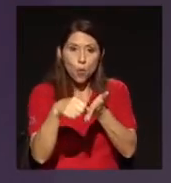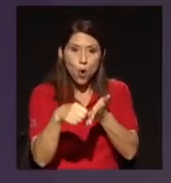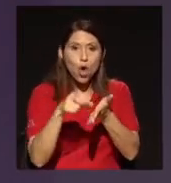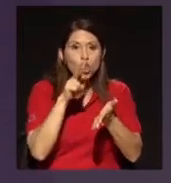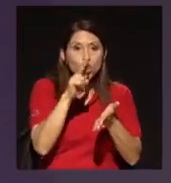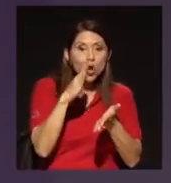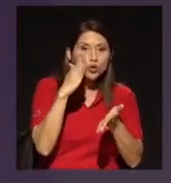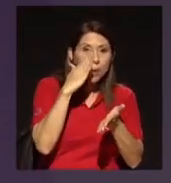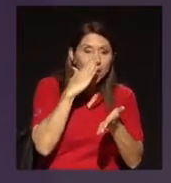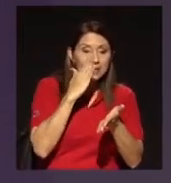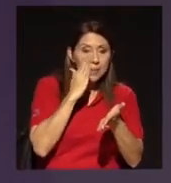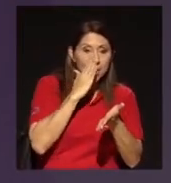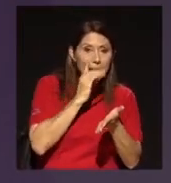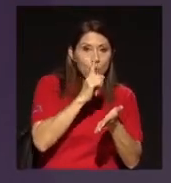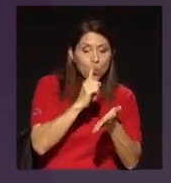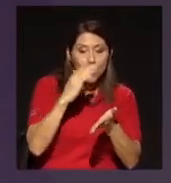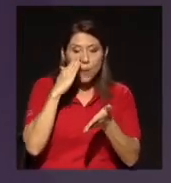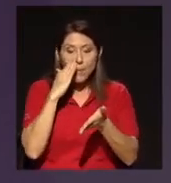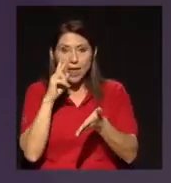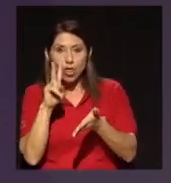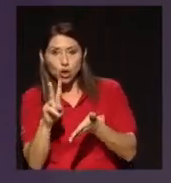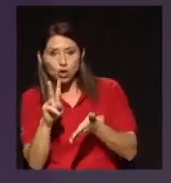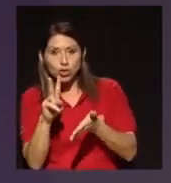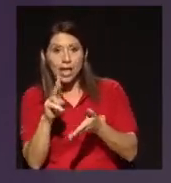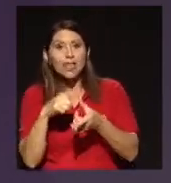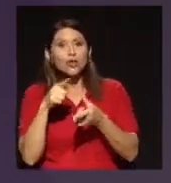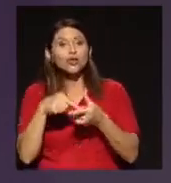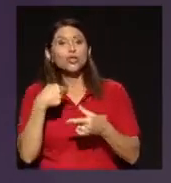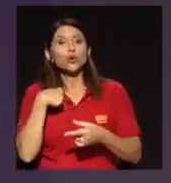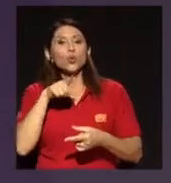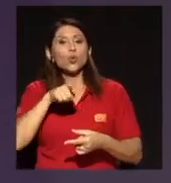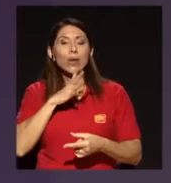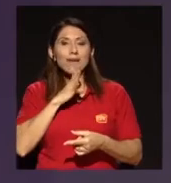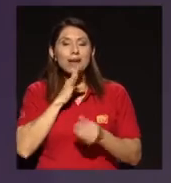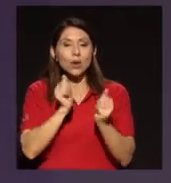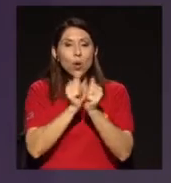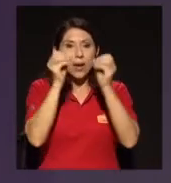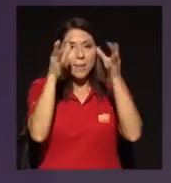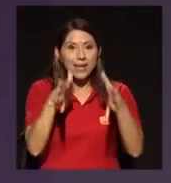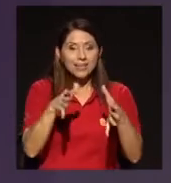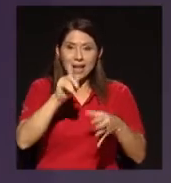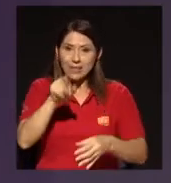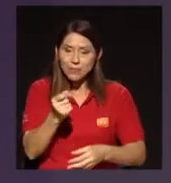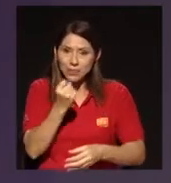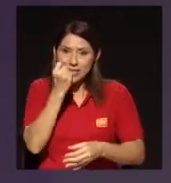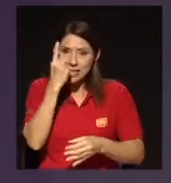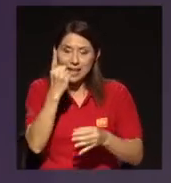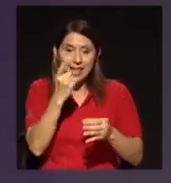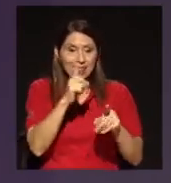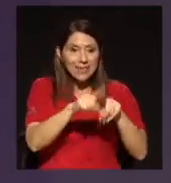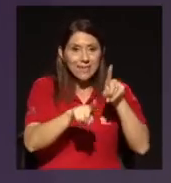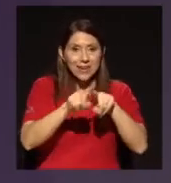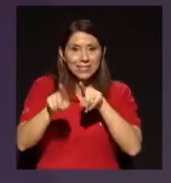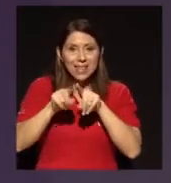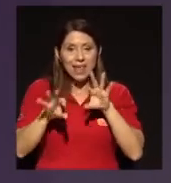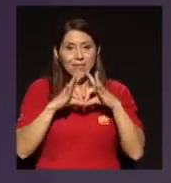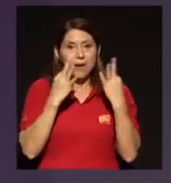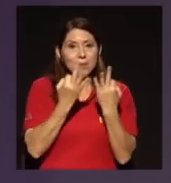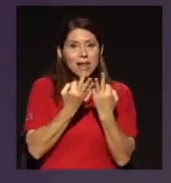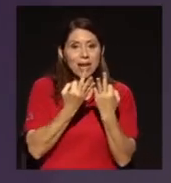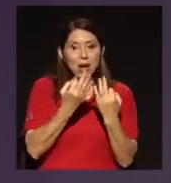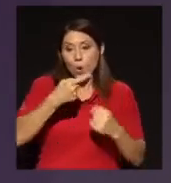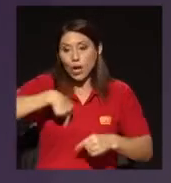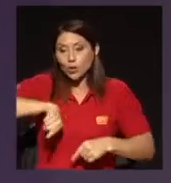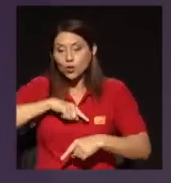mamá 2, y tuve que hablar con la maestra. Es decir, es que una cosa es que entendamos la diversidad familiar y otra cosa es que no seamos capaces de explicarle a esos